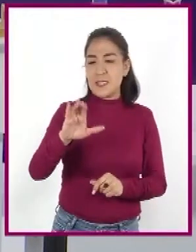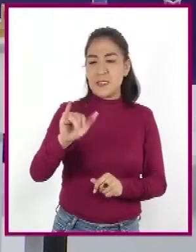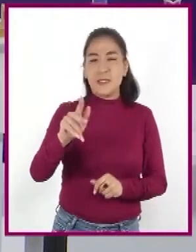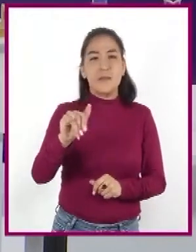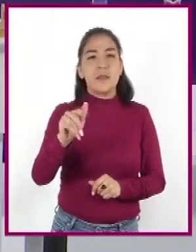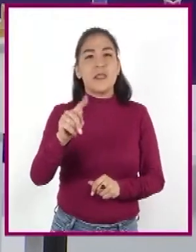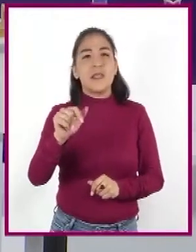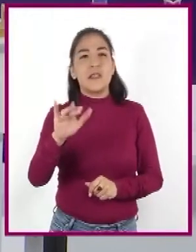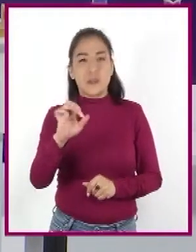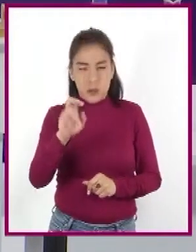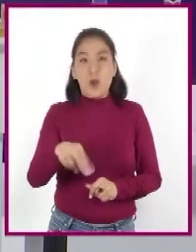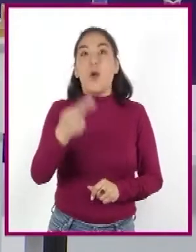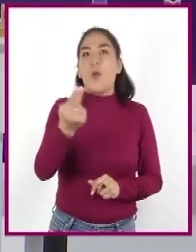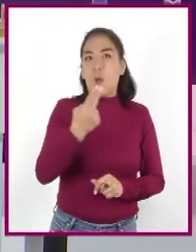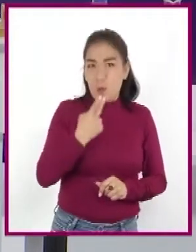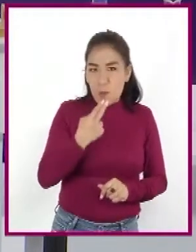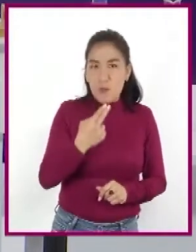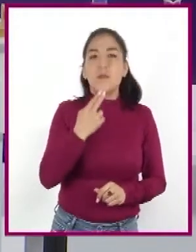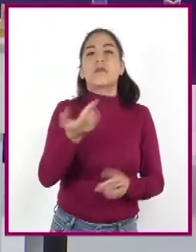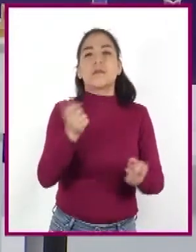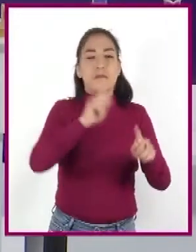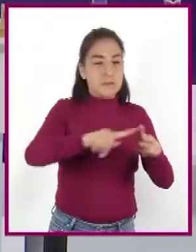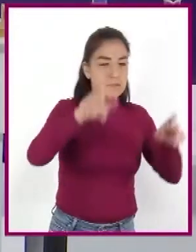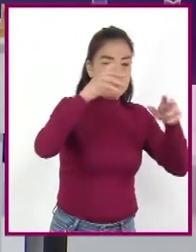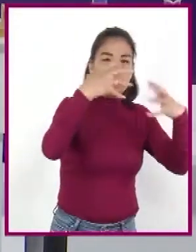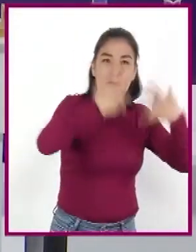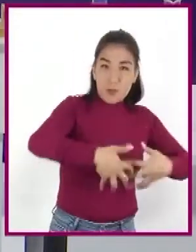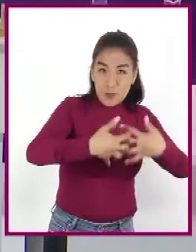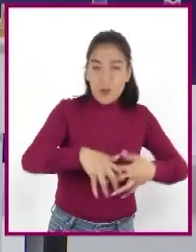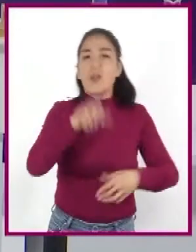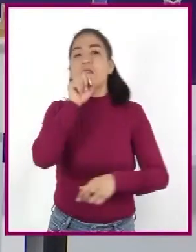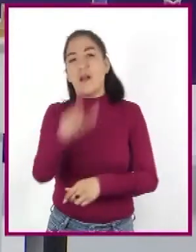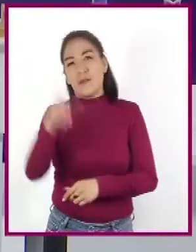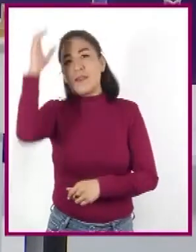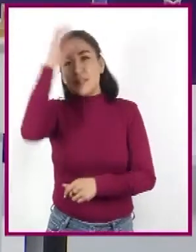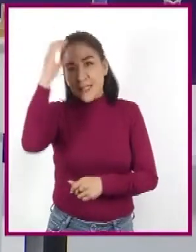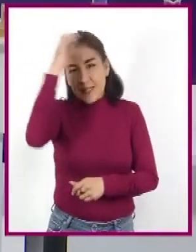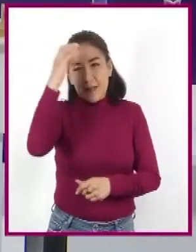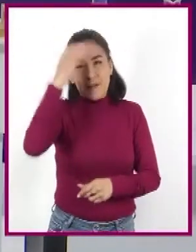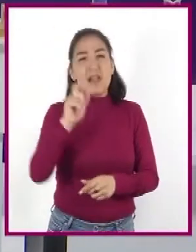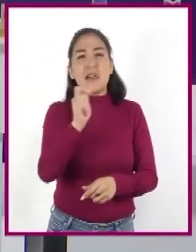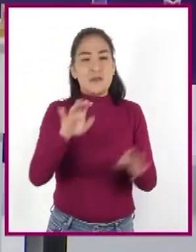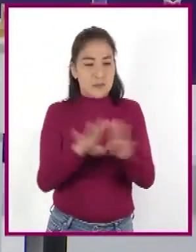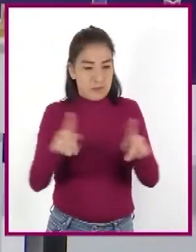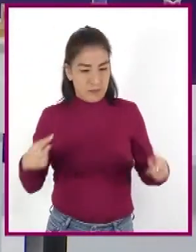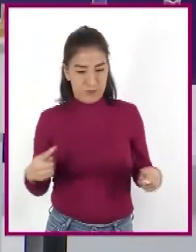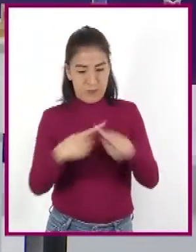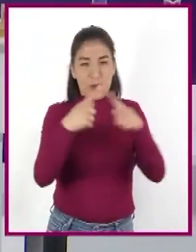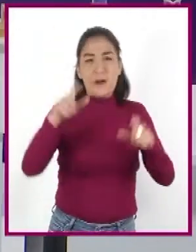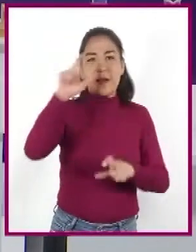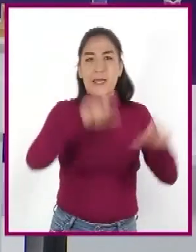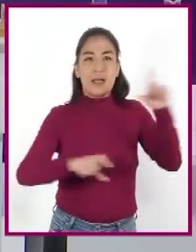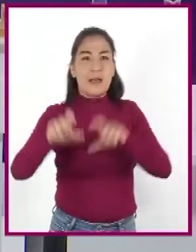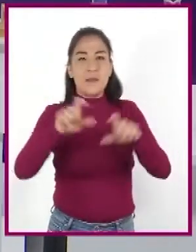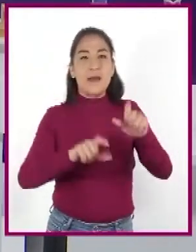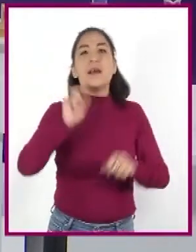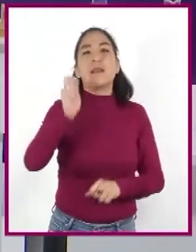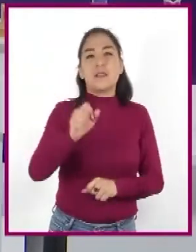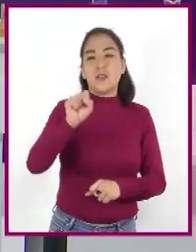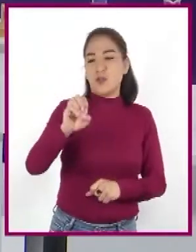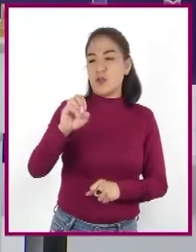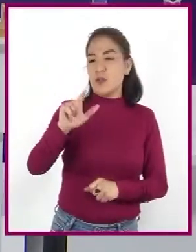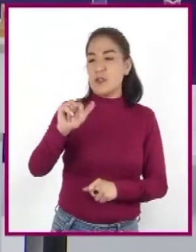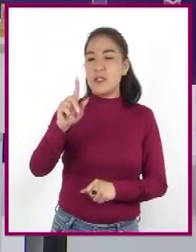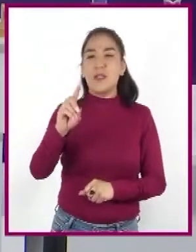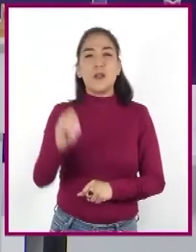muchas aplicaciones, tanto industriales como científicas, en las que una reacción química produce sólidos